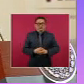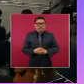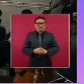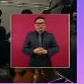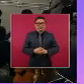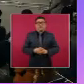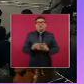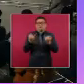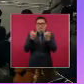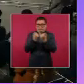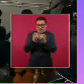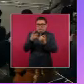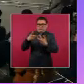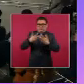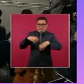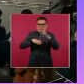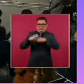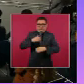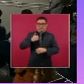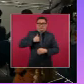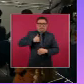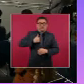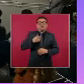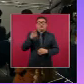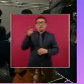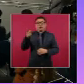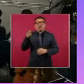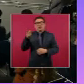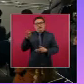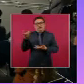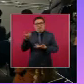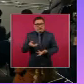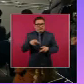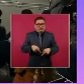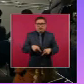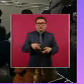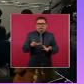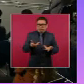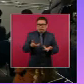y canadiense que está